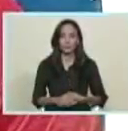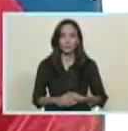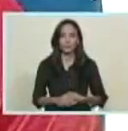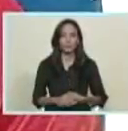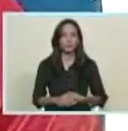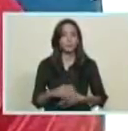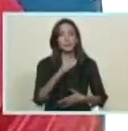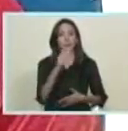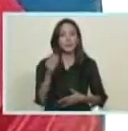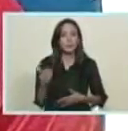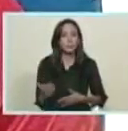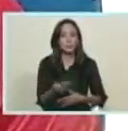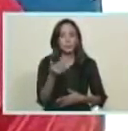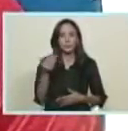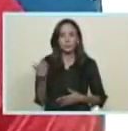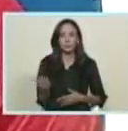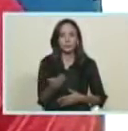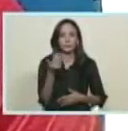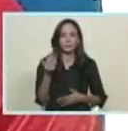es muy importante